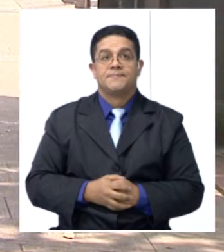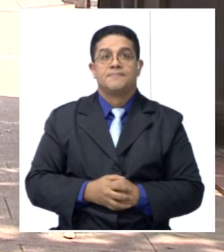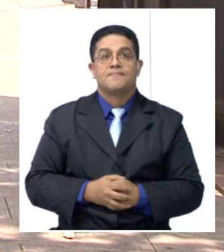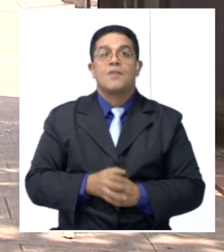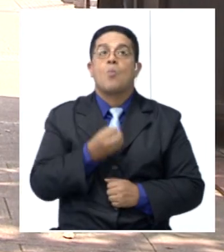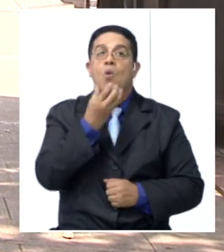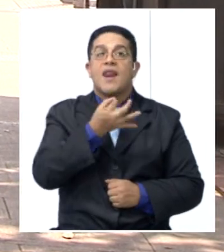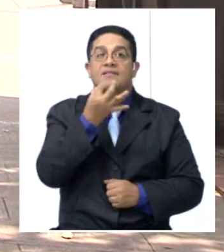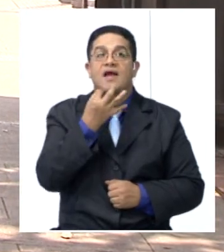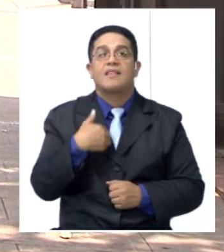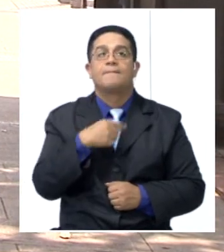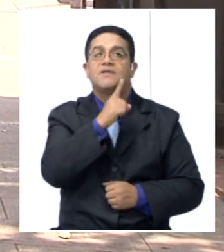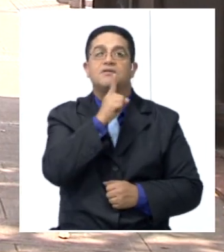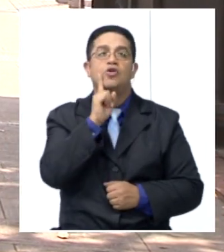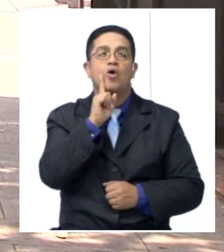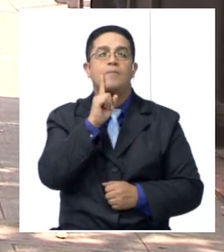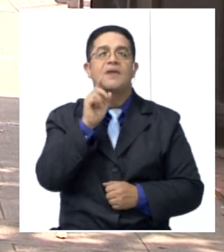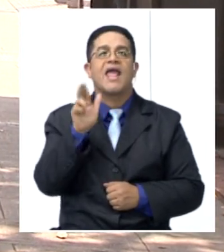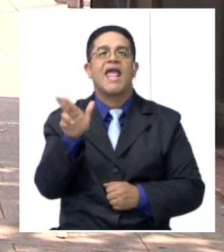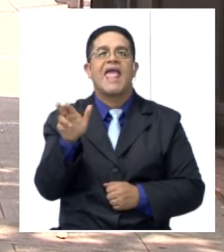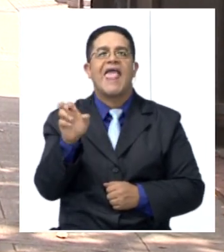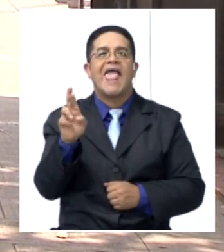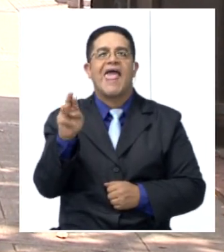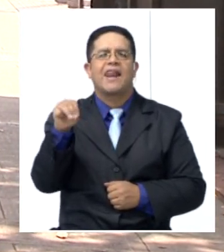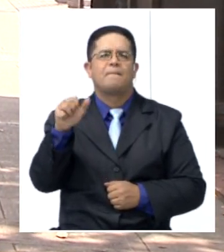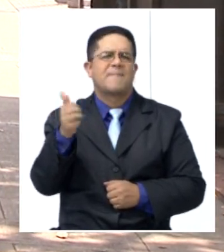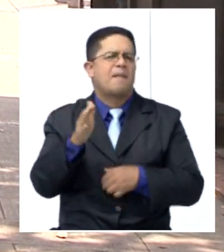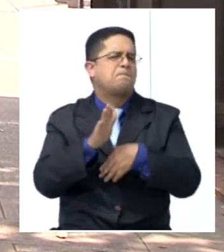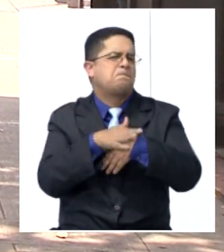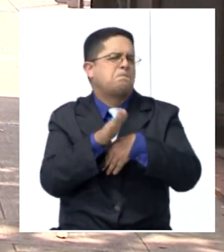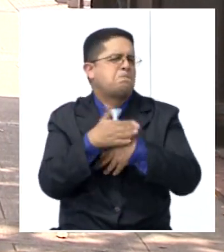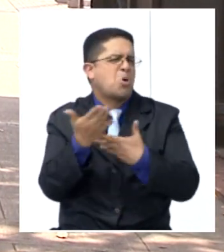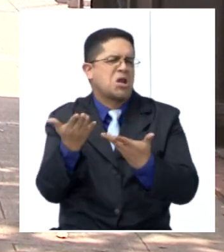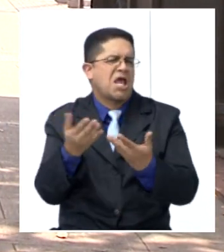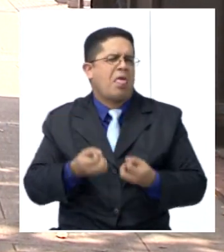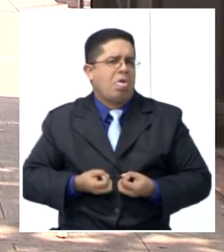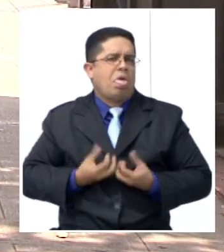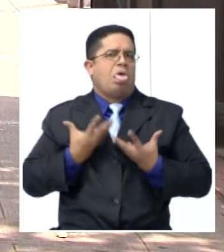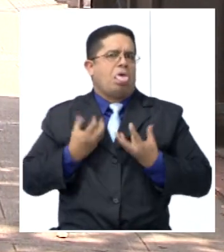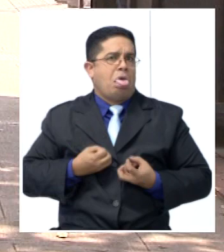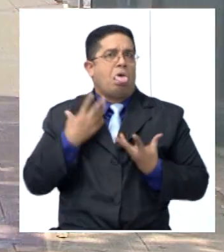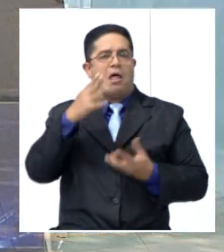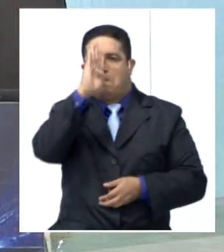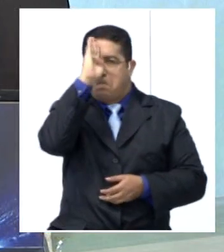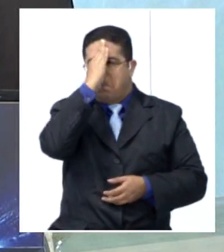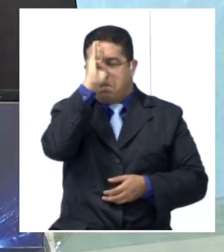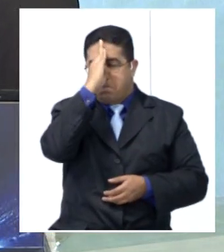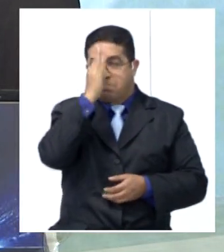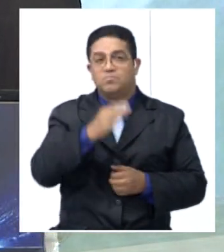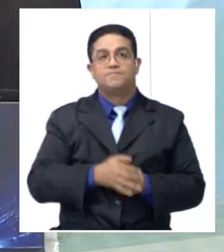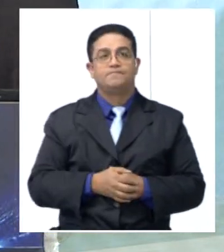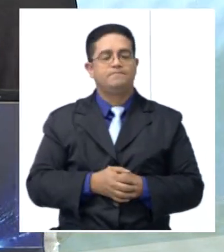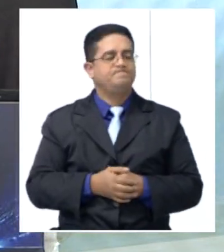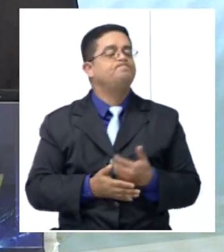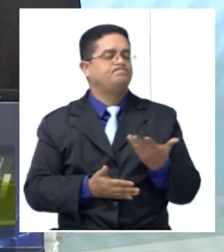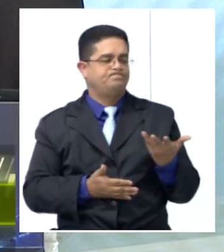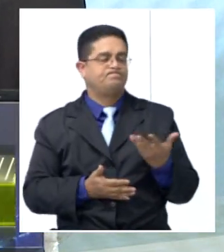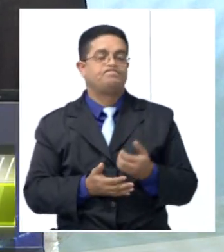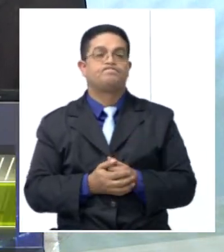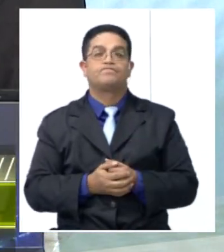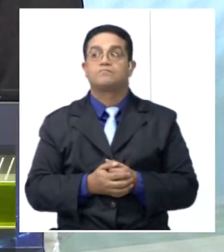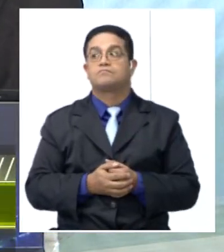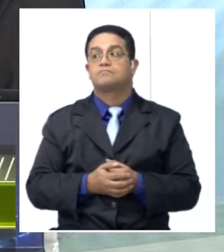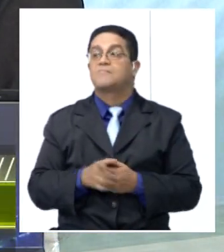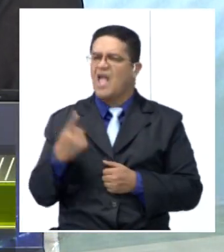Buenas tardes, mi nombre es Germán Ochoa. Yo quisiera saber cuáles son las causas del trastorno bipolar. Muy bien, doctor, ¿cuáles son las causas? Bueno, ¿Hay fíjate,